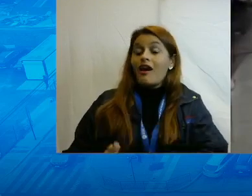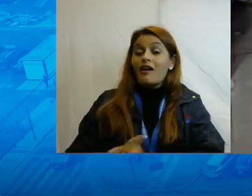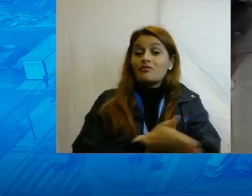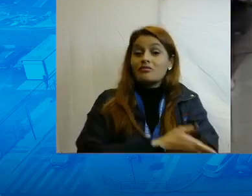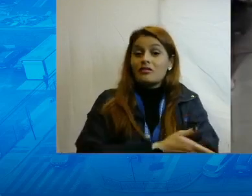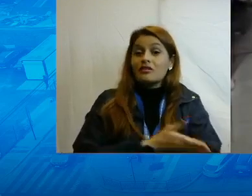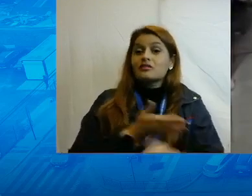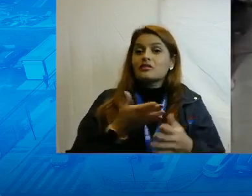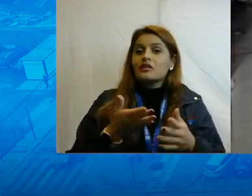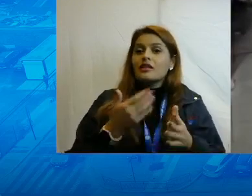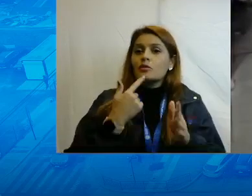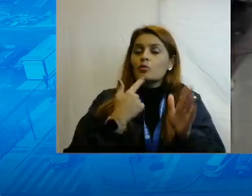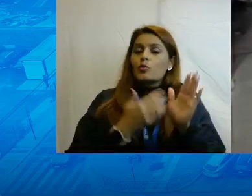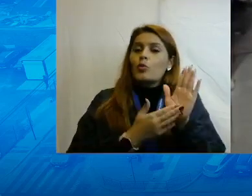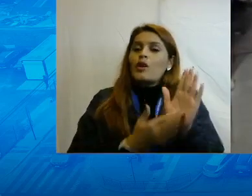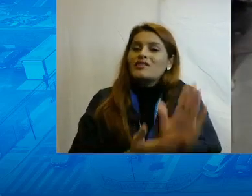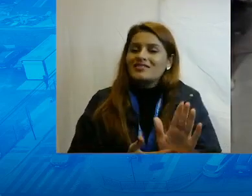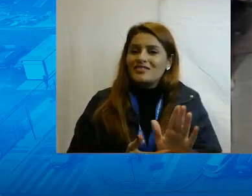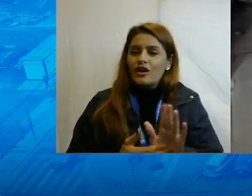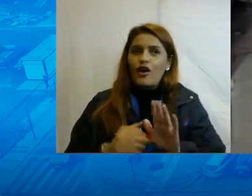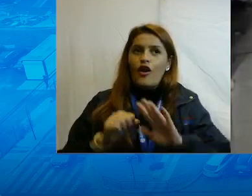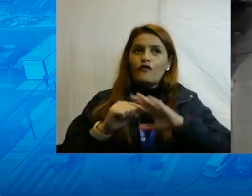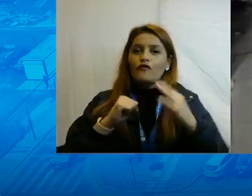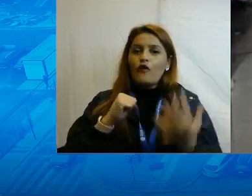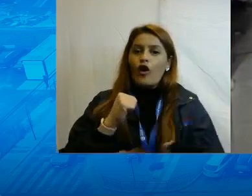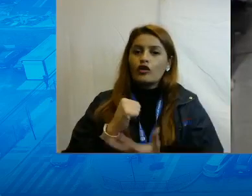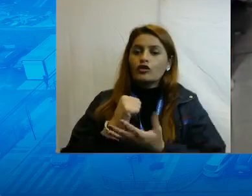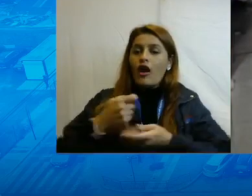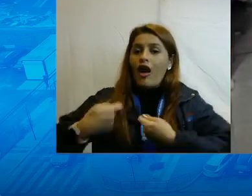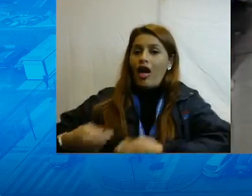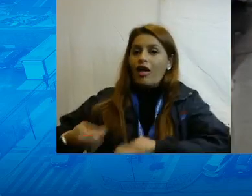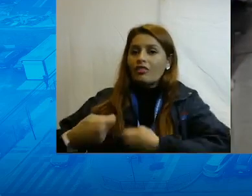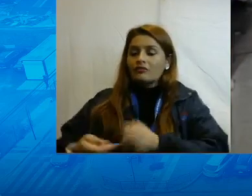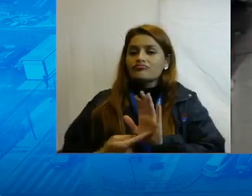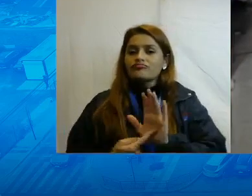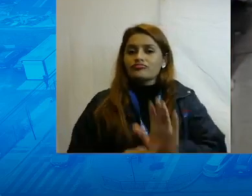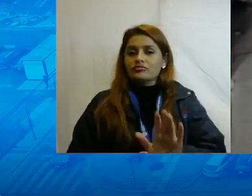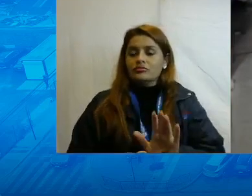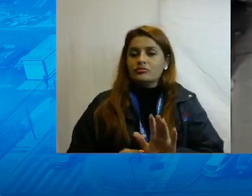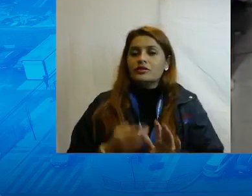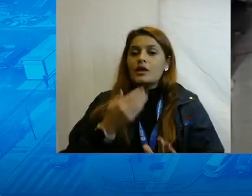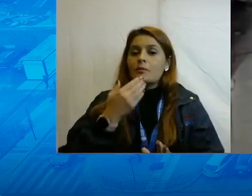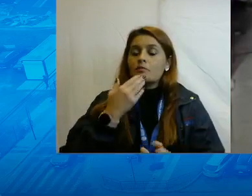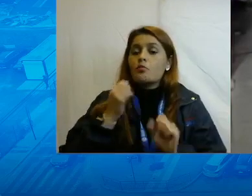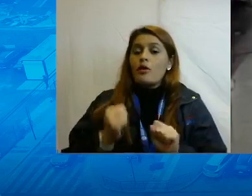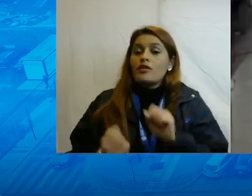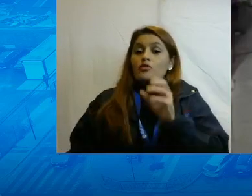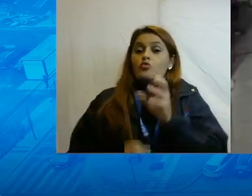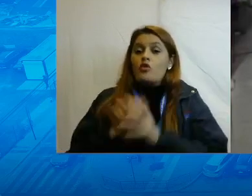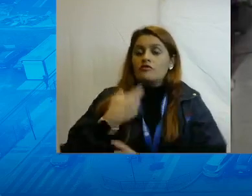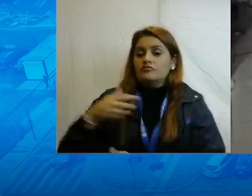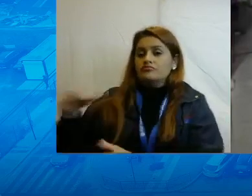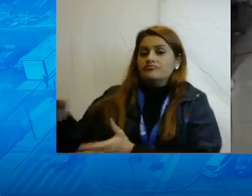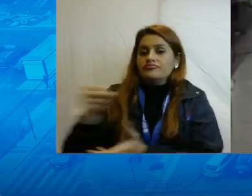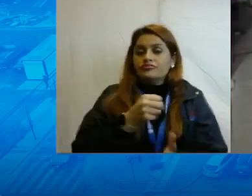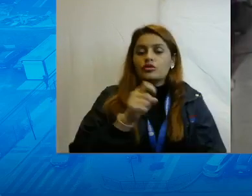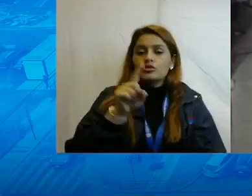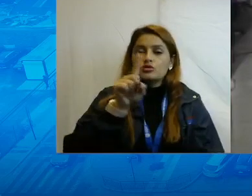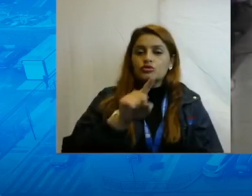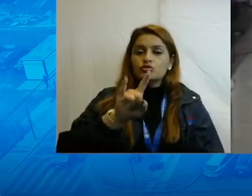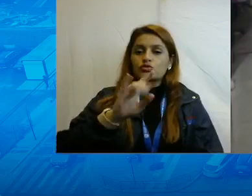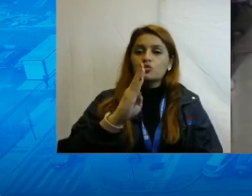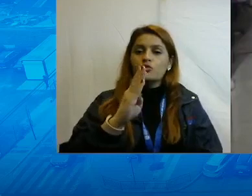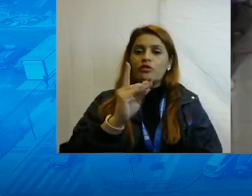anteriormente de rendición de fondos para poder acceder a otros a nivel de SUSDERE, PETRAC, fondos